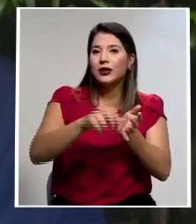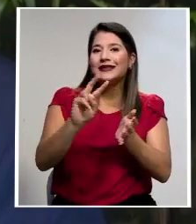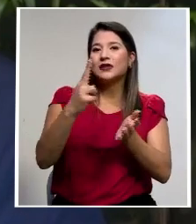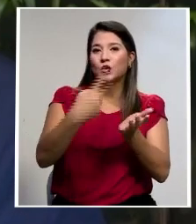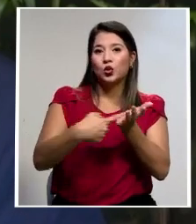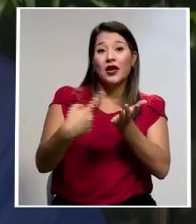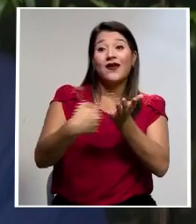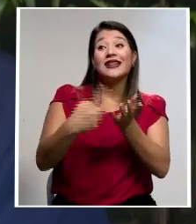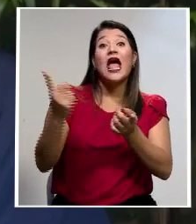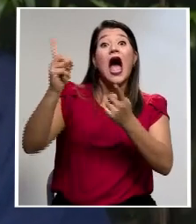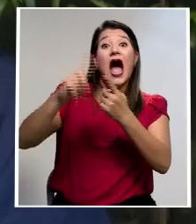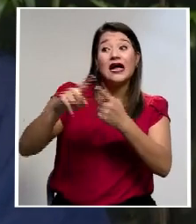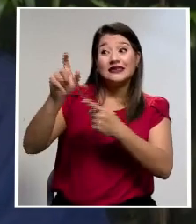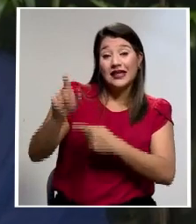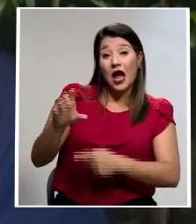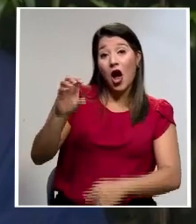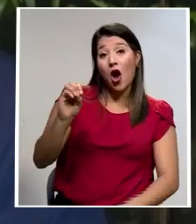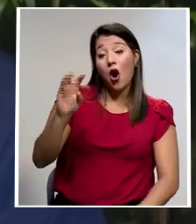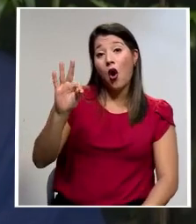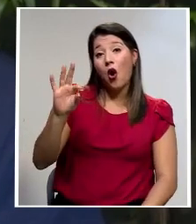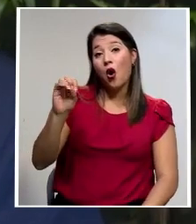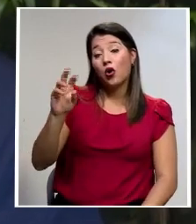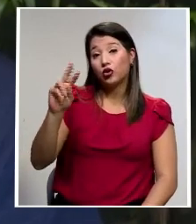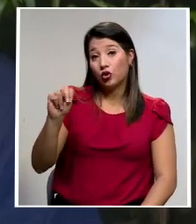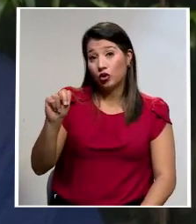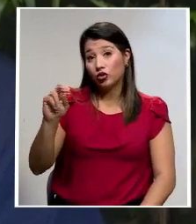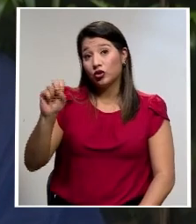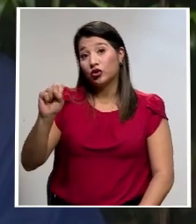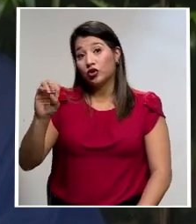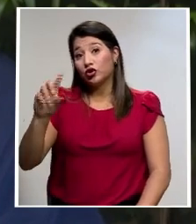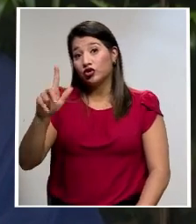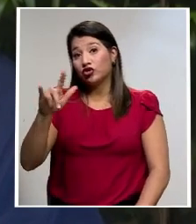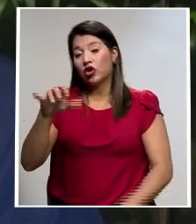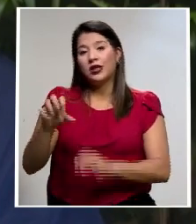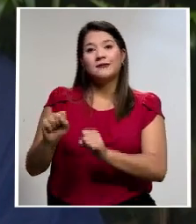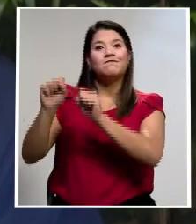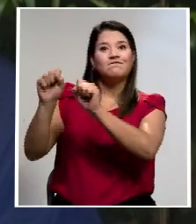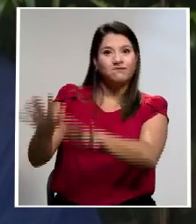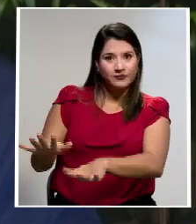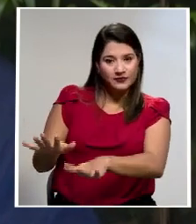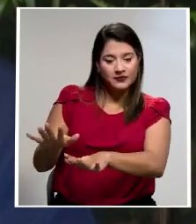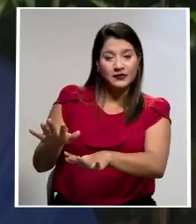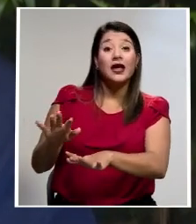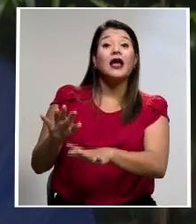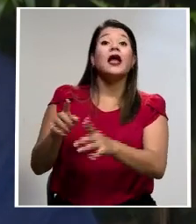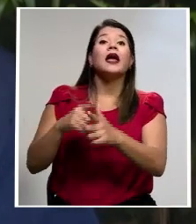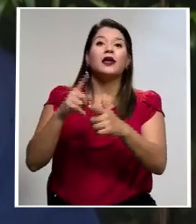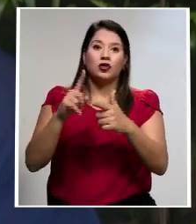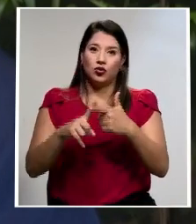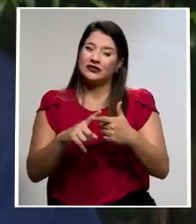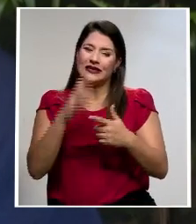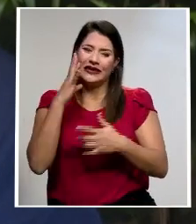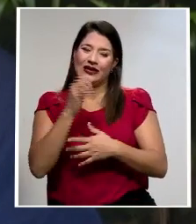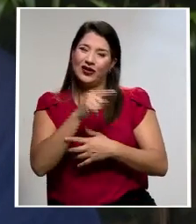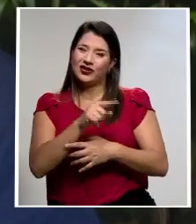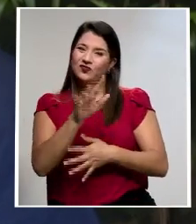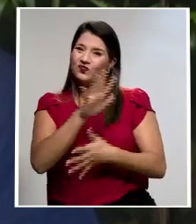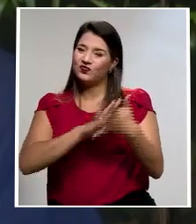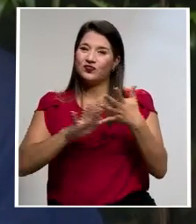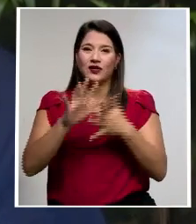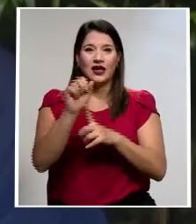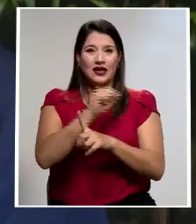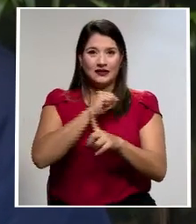da la potestad de censurar, pero no frente a actos diplomáticos que están en proceso, y eso es exactamente lo que